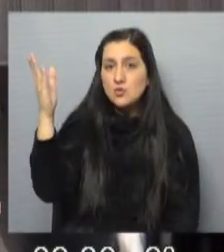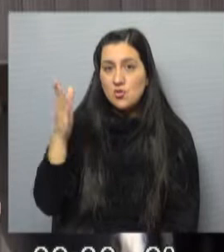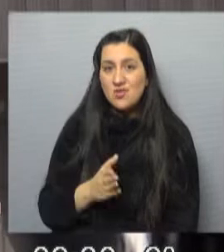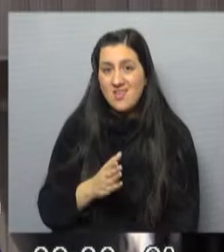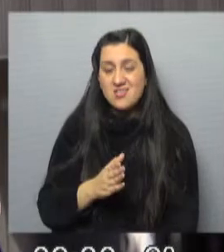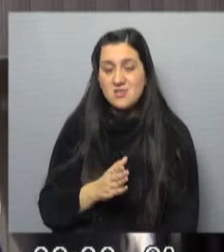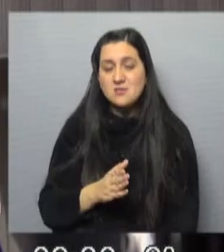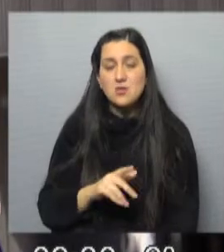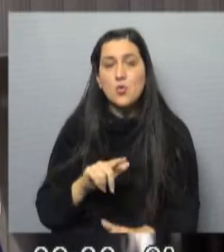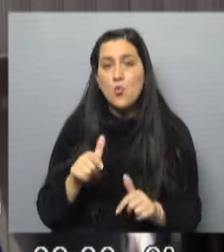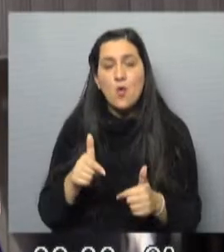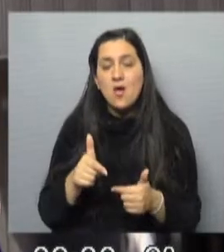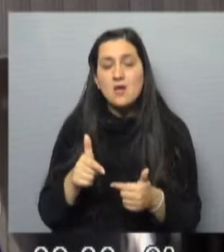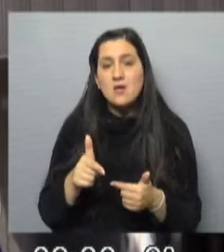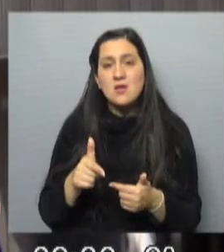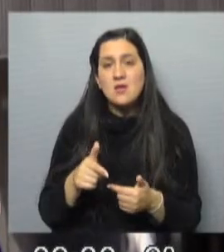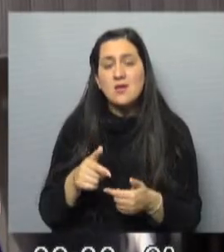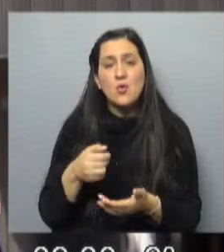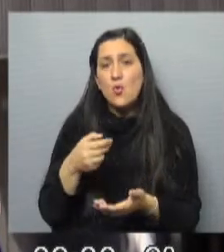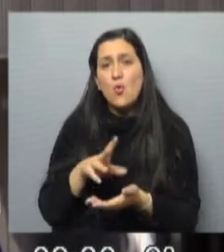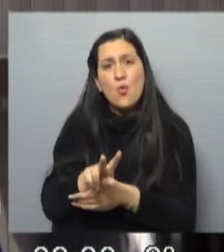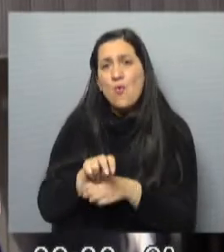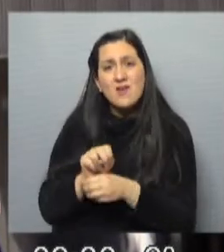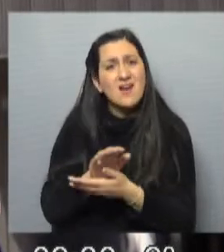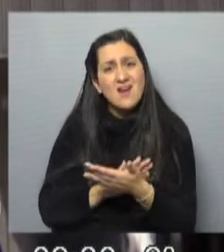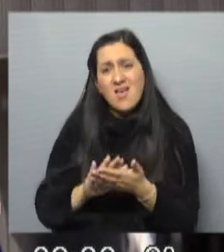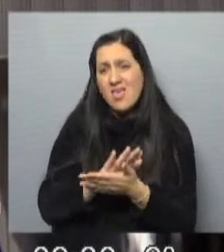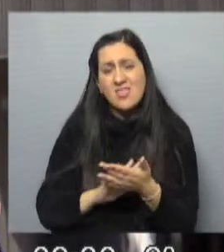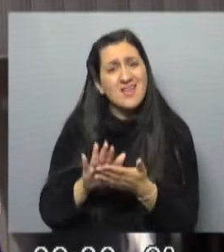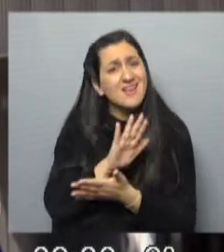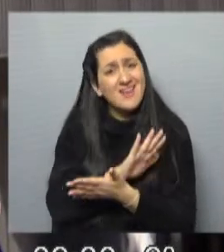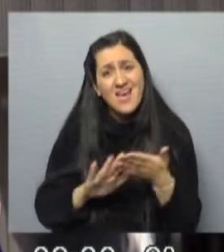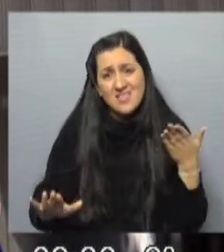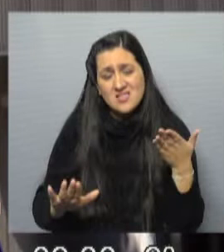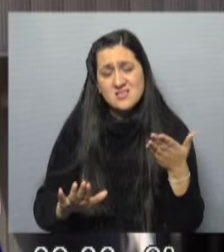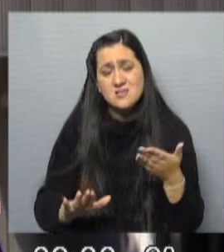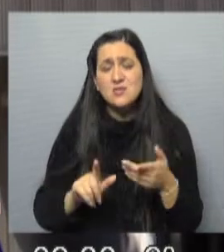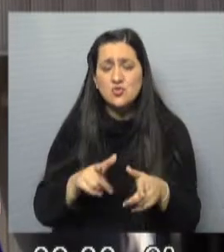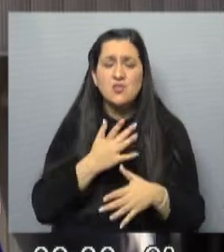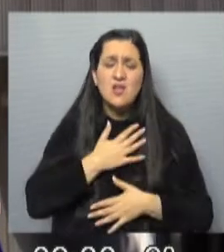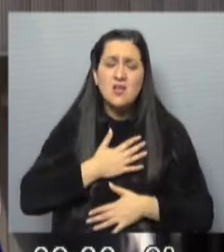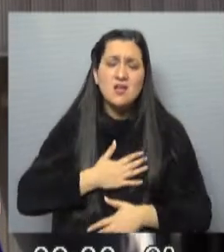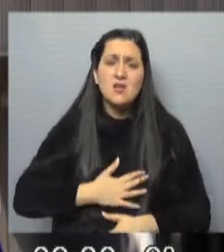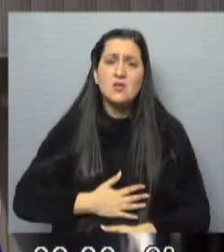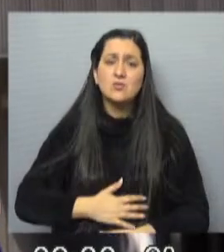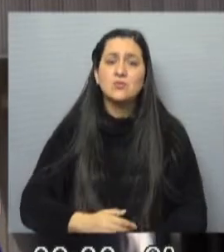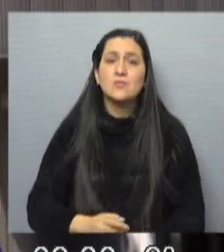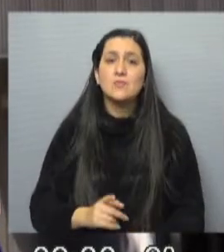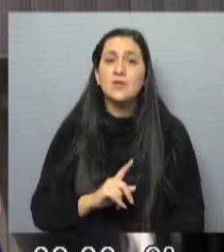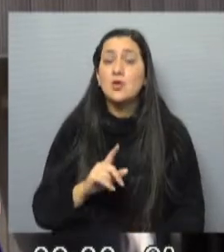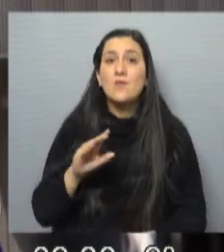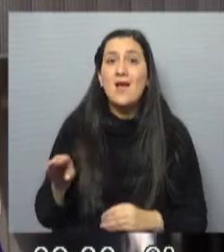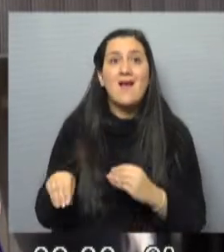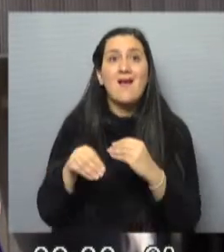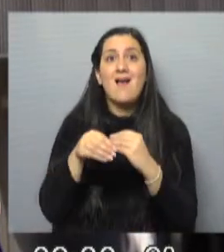el usuario, no tienen ningún costo para ellos, así que en eso quédense tranquilos, que no se le va a agregar